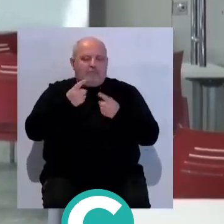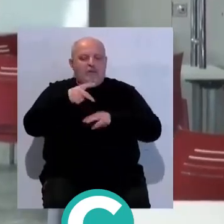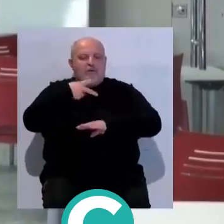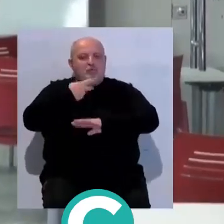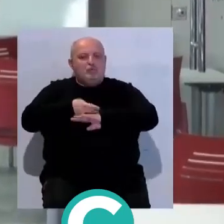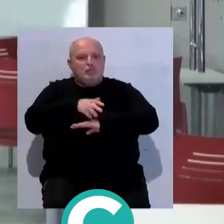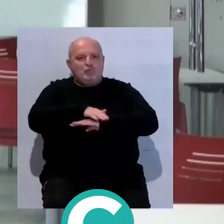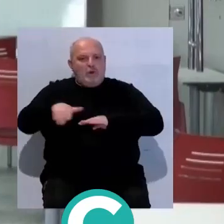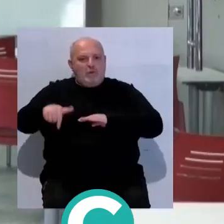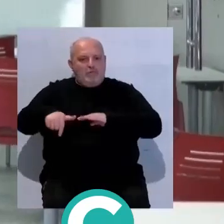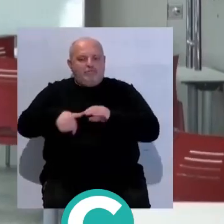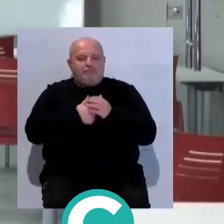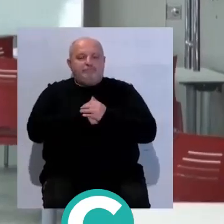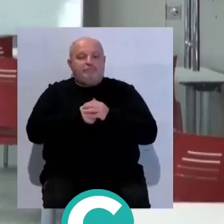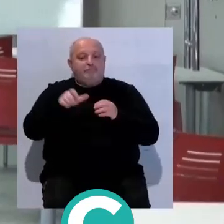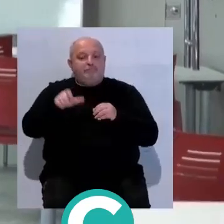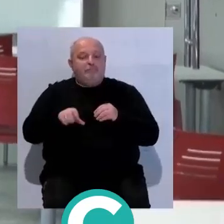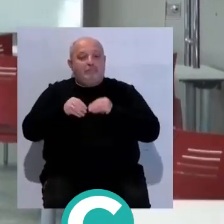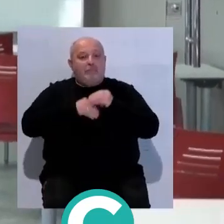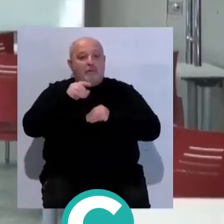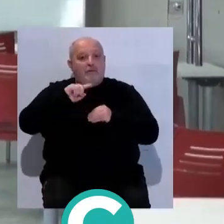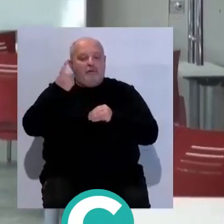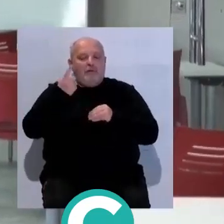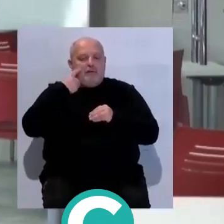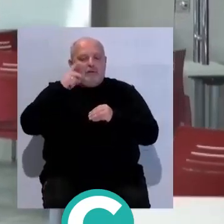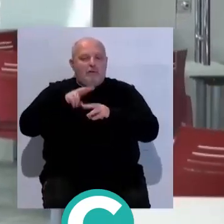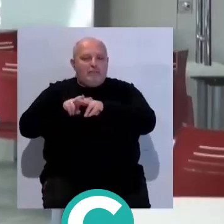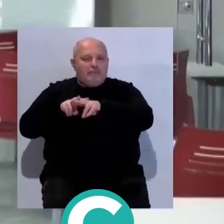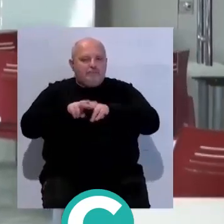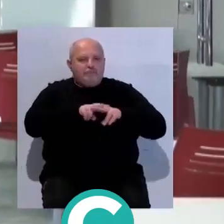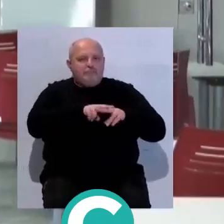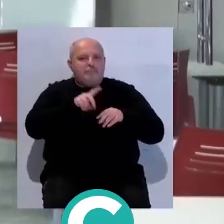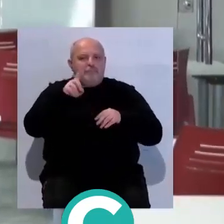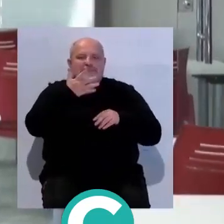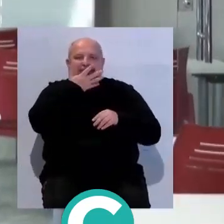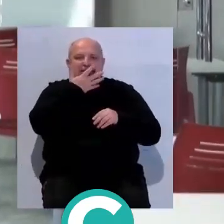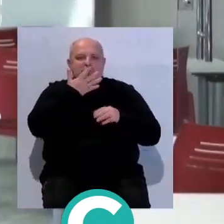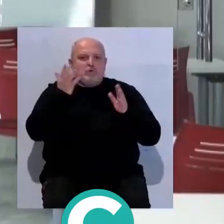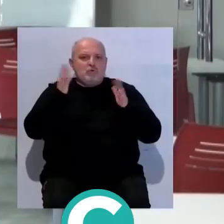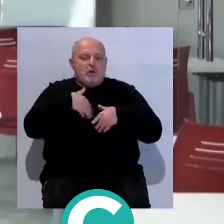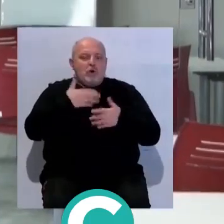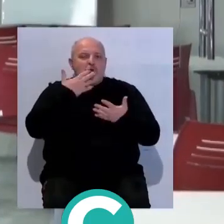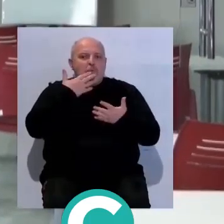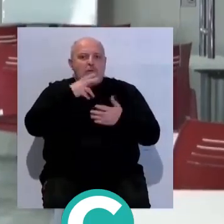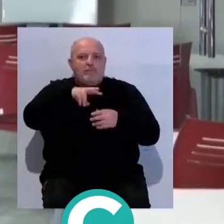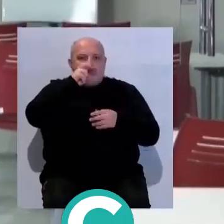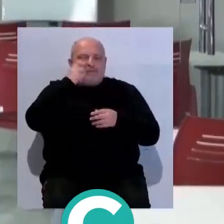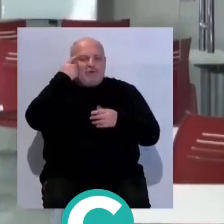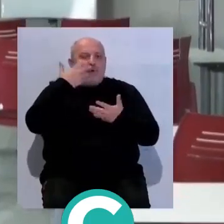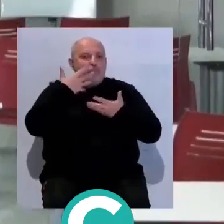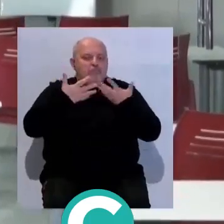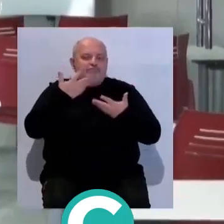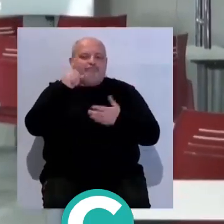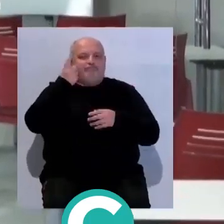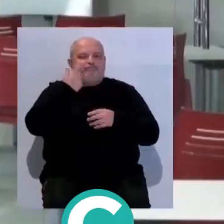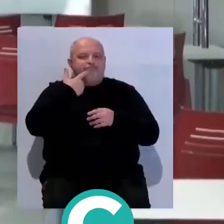suelo. Esa persona, lo primero que tendríamos que hacer es reconocer que no tiene signos vitales. ¿Cómo haríamos eso? Primero tendríamos